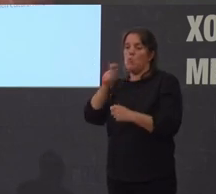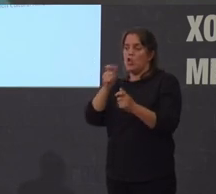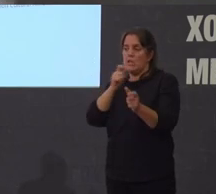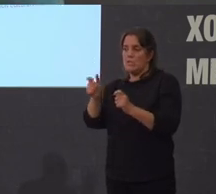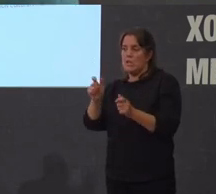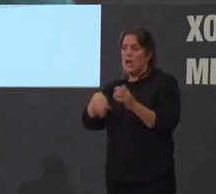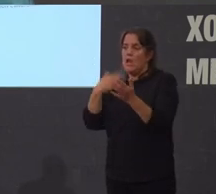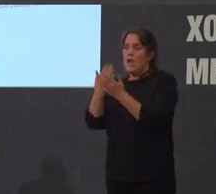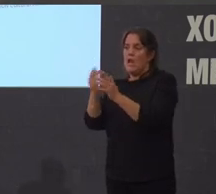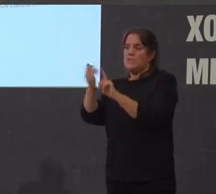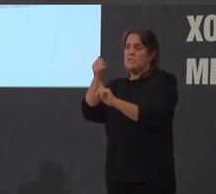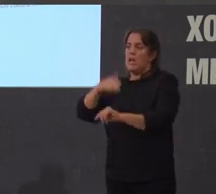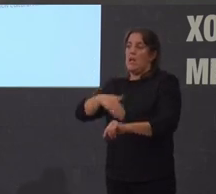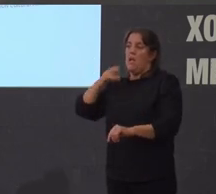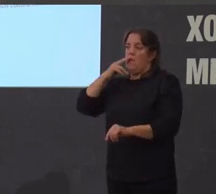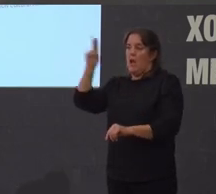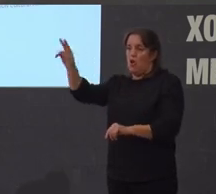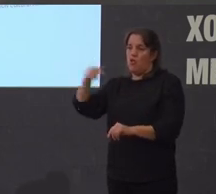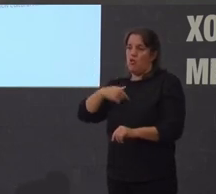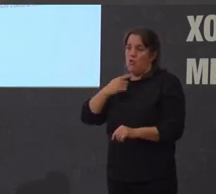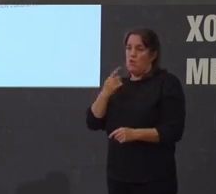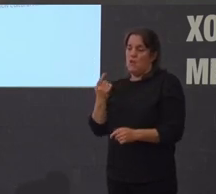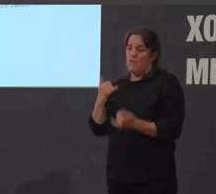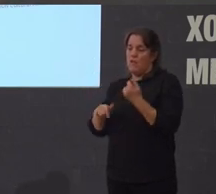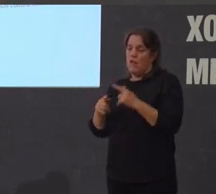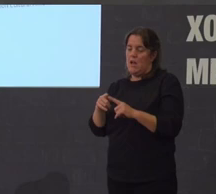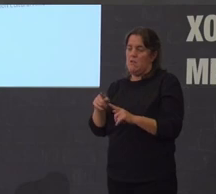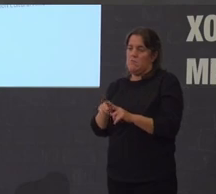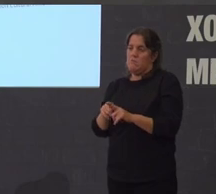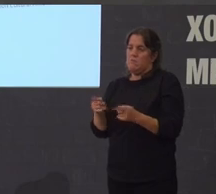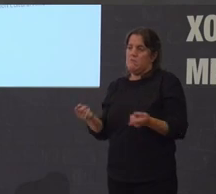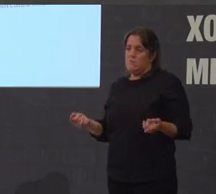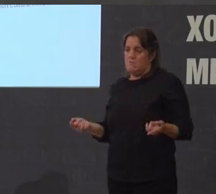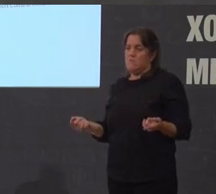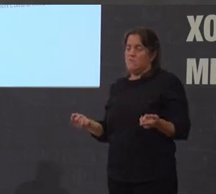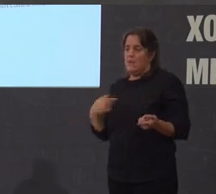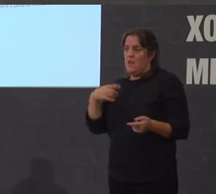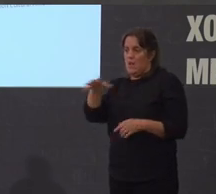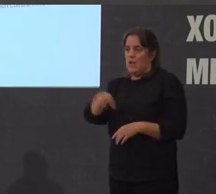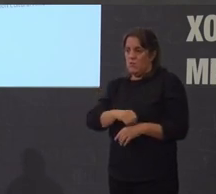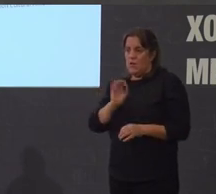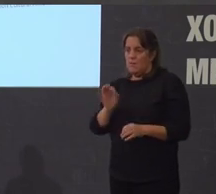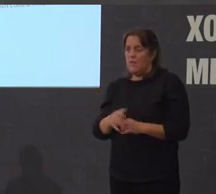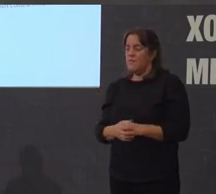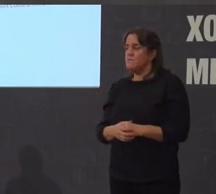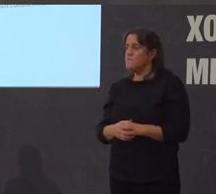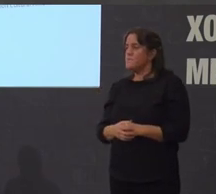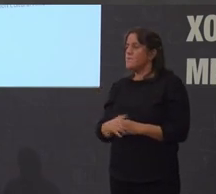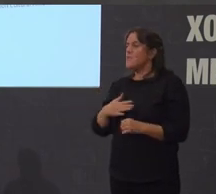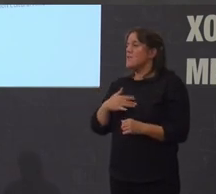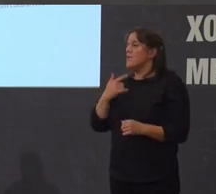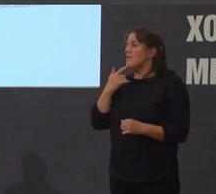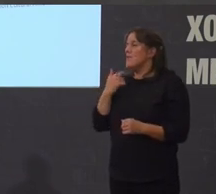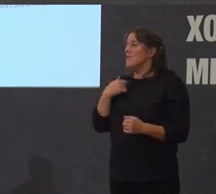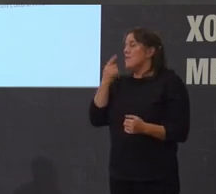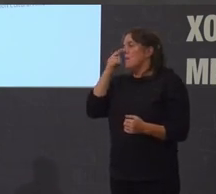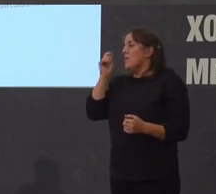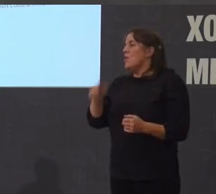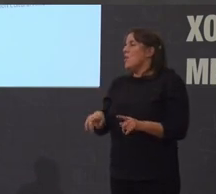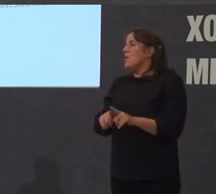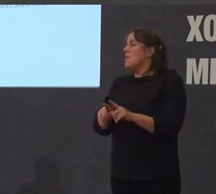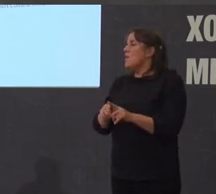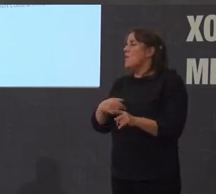llega hasta franco porque tuvo las claras lo que fue a incautar ya no valen tampoco de nada los